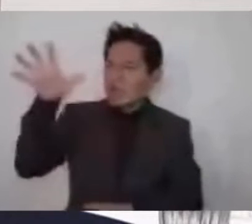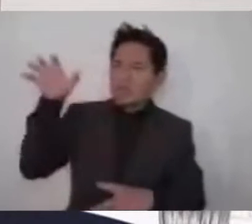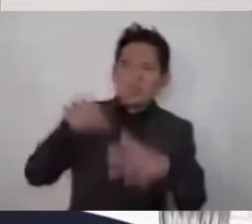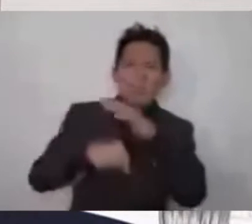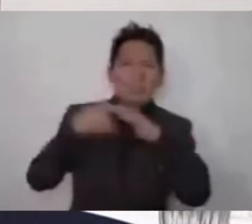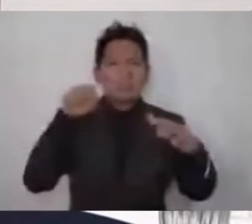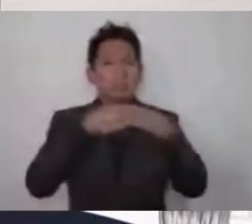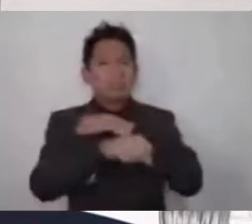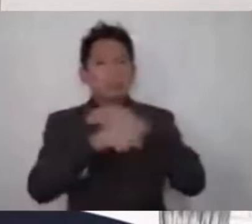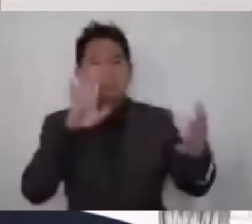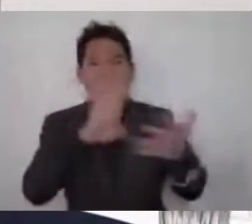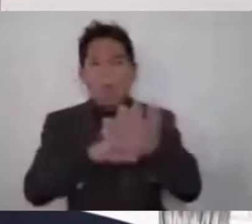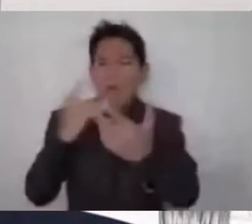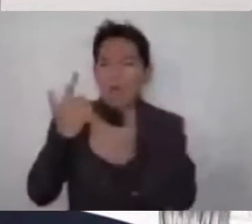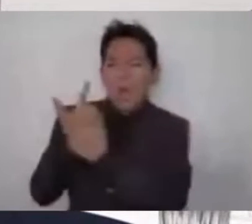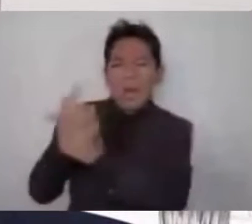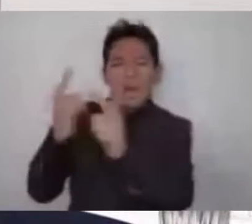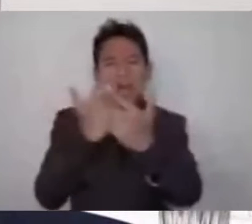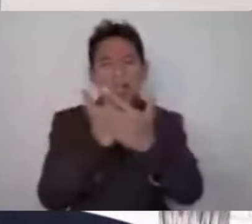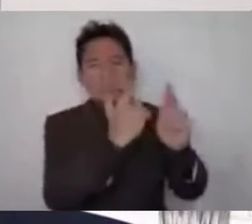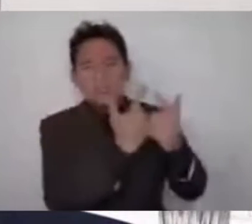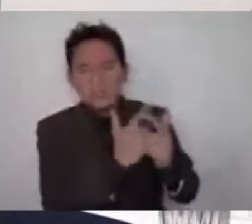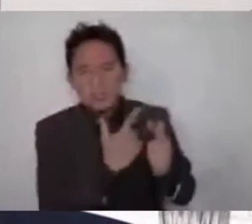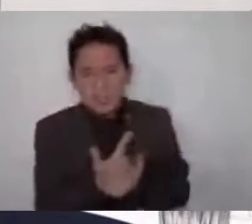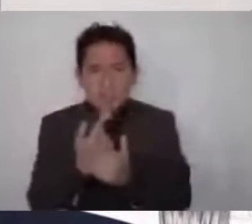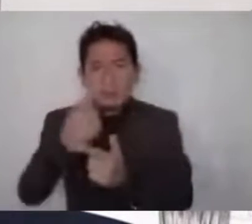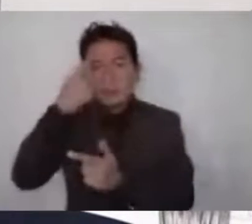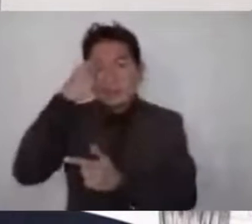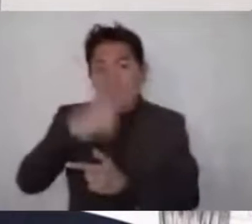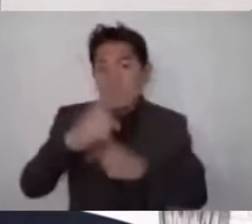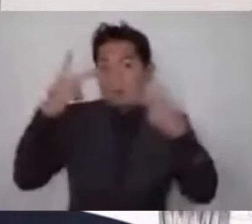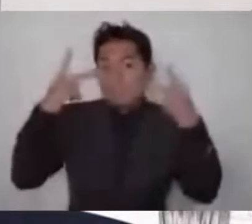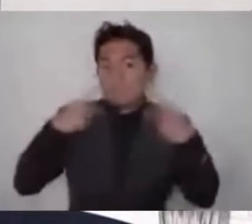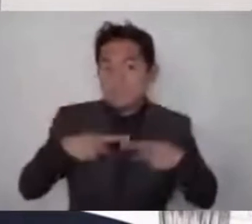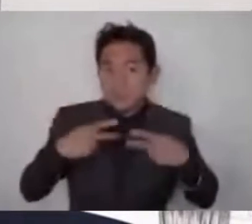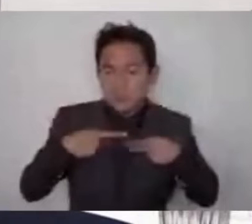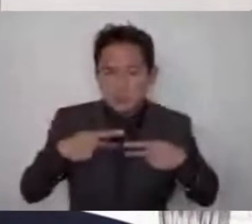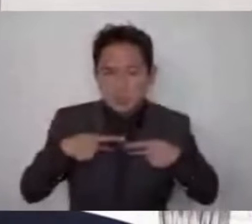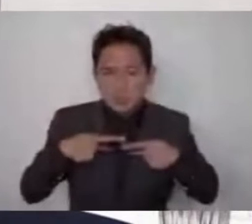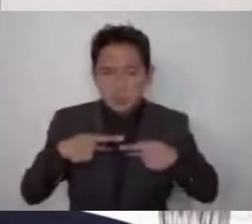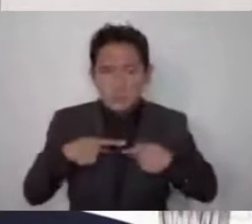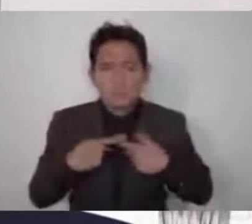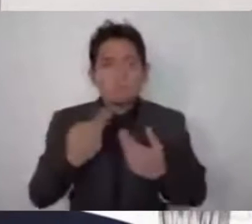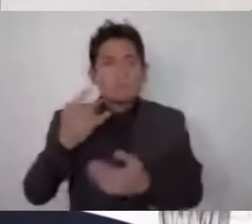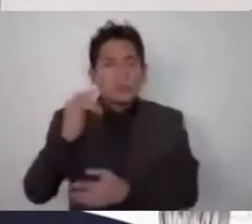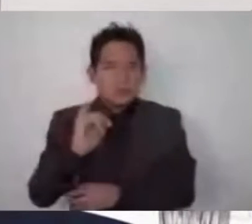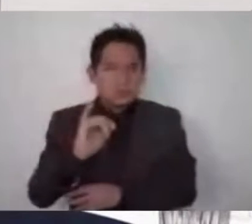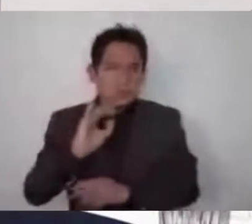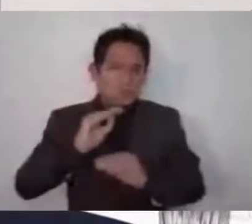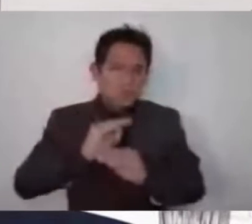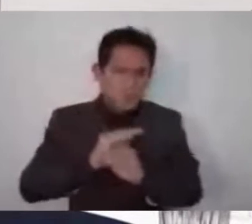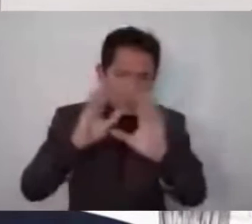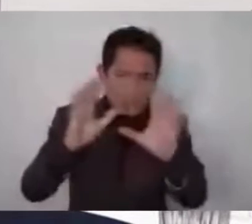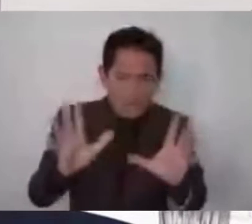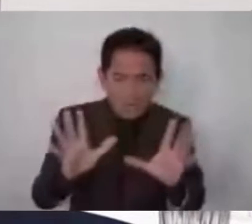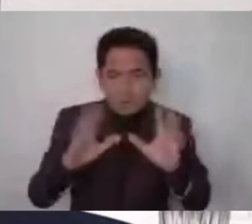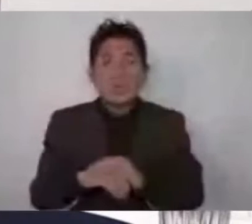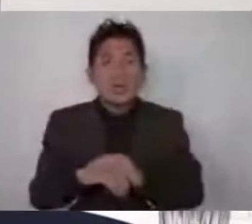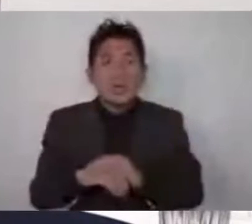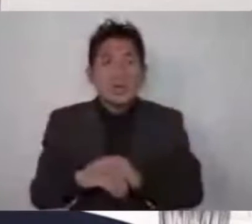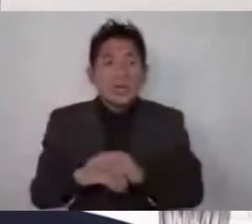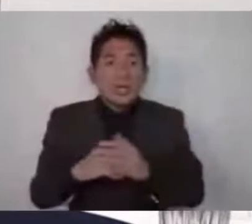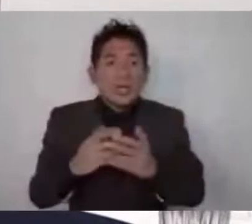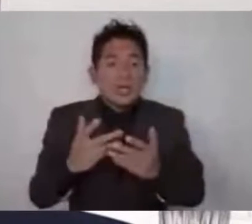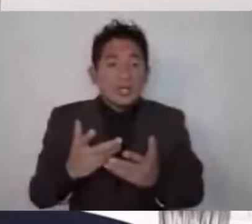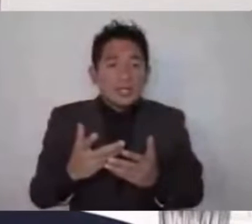tendrá mucho más idea eh las denuncias de tortura o de malos tratos o de cualquier tipo de